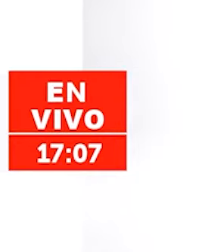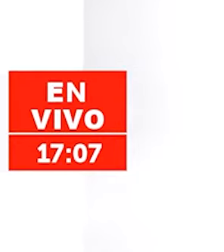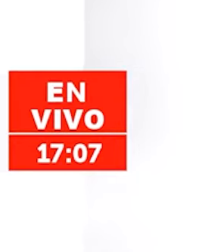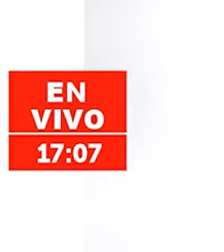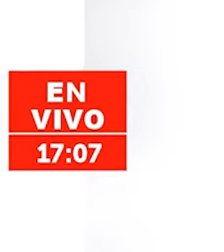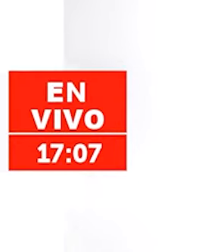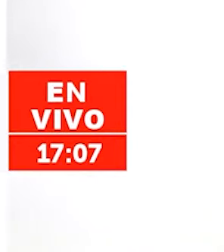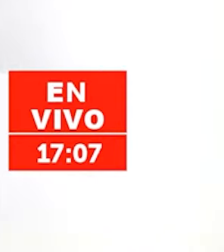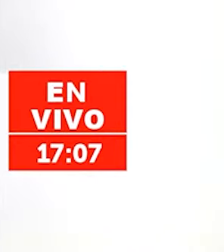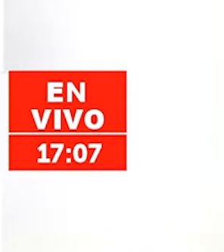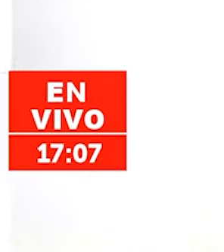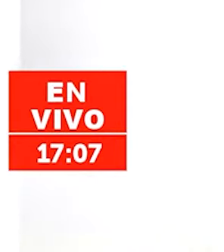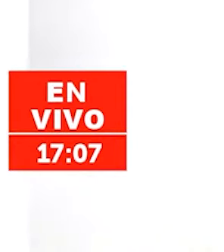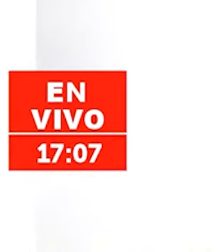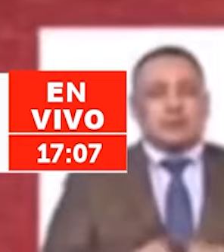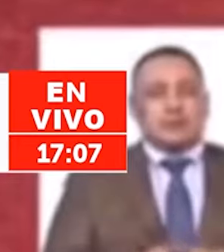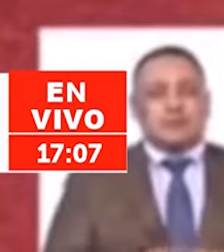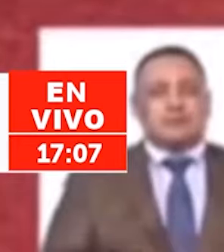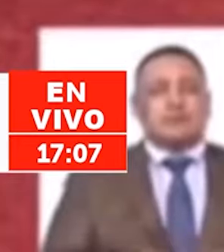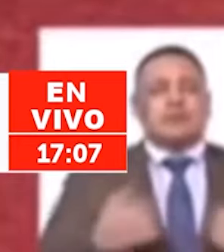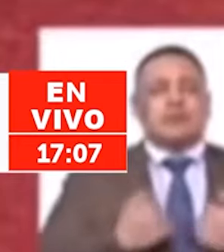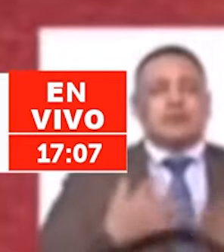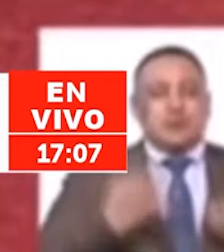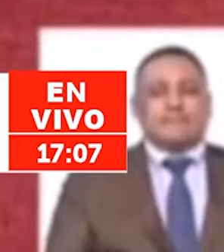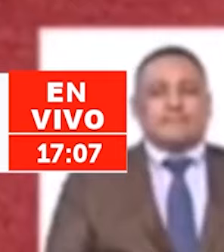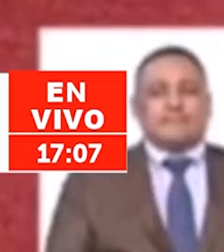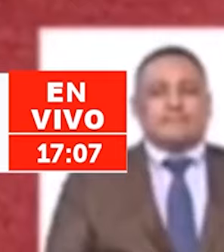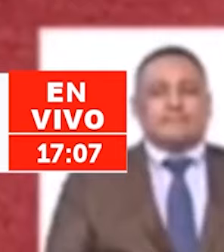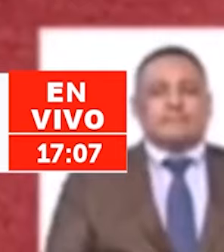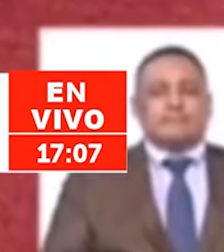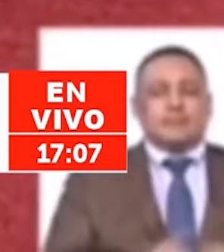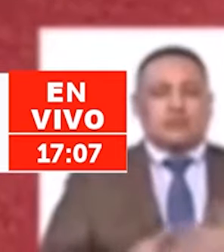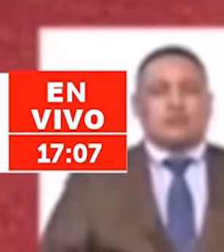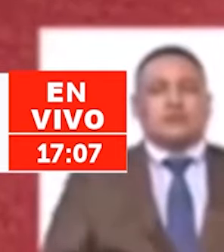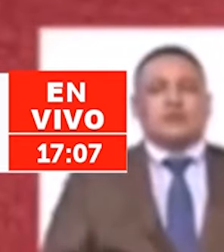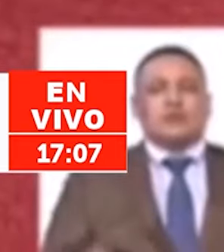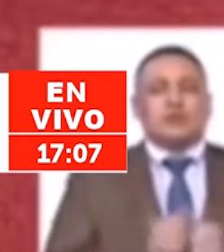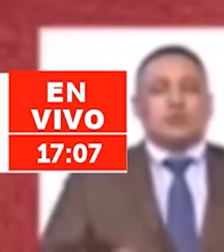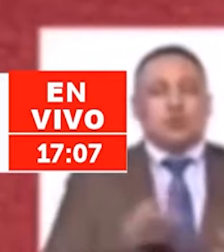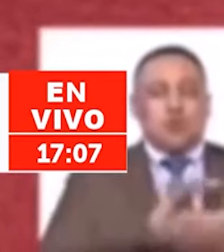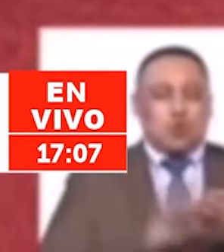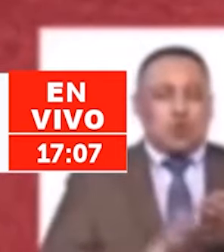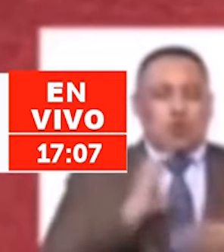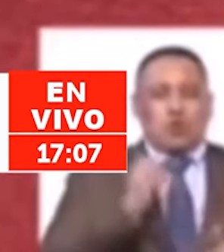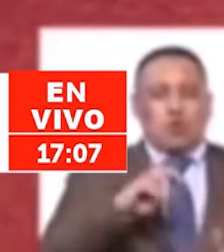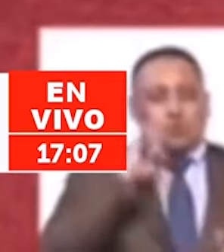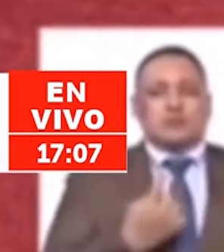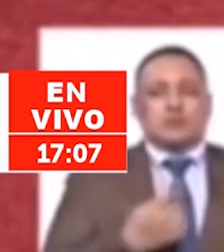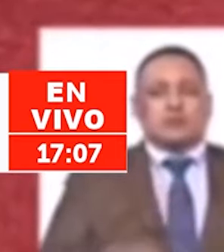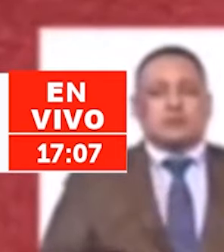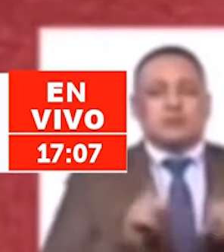de ampliación se realizarían. Creo pertinente dar lectura a un comunicado del Instituto